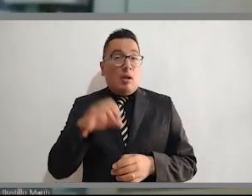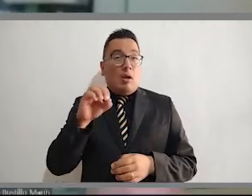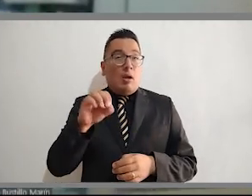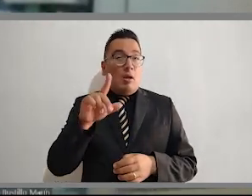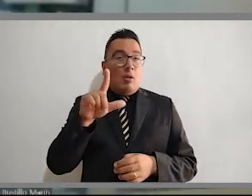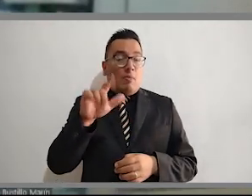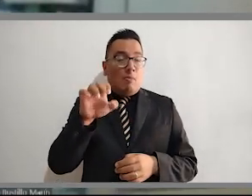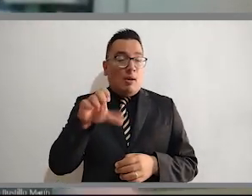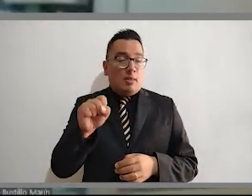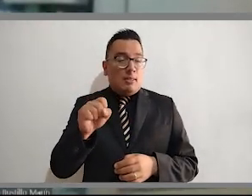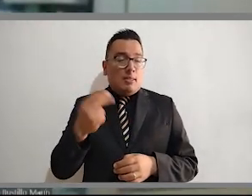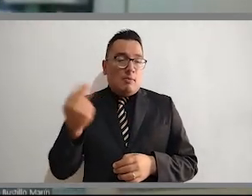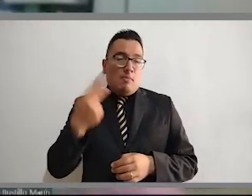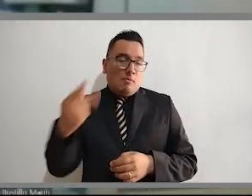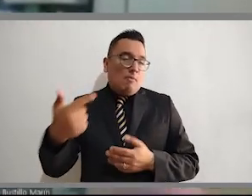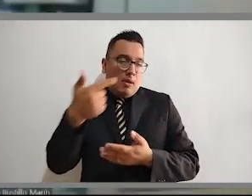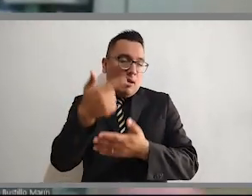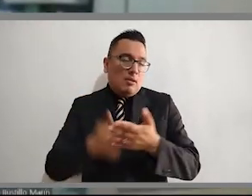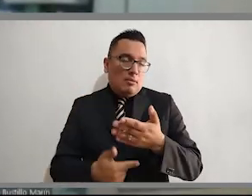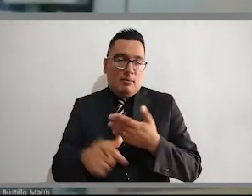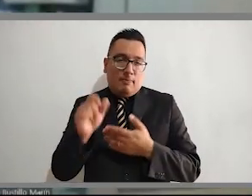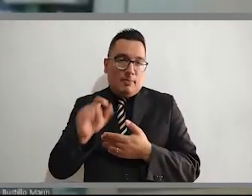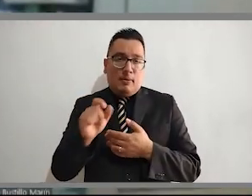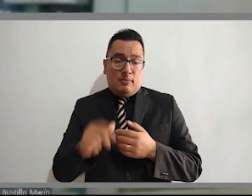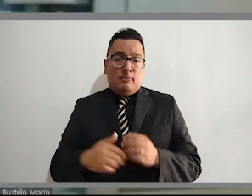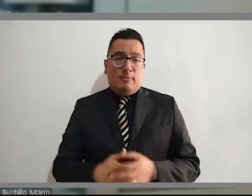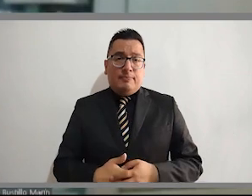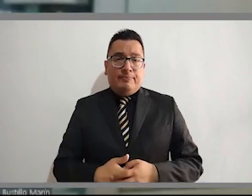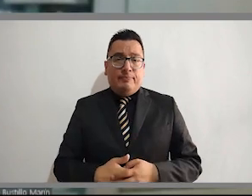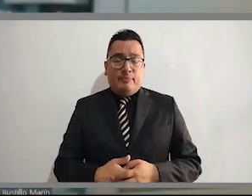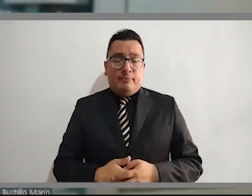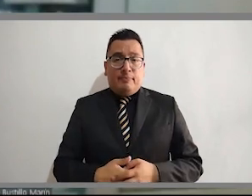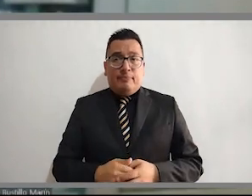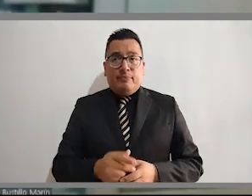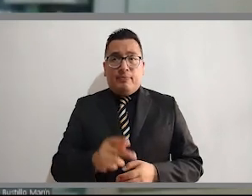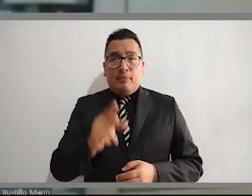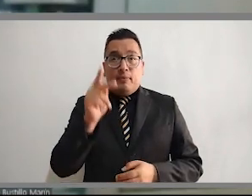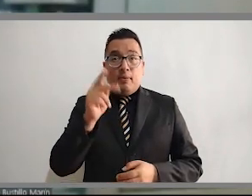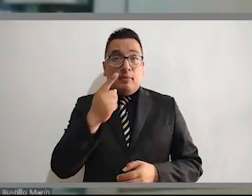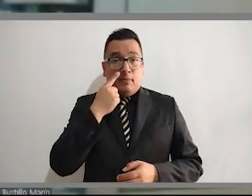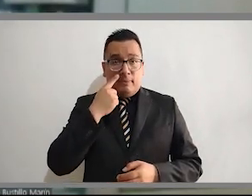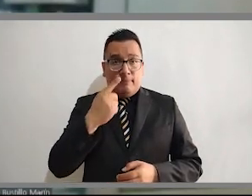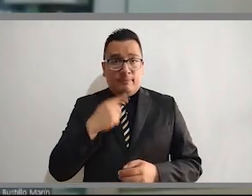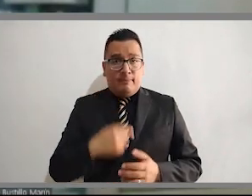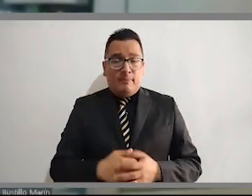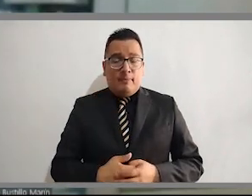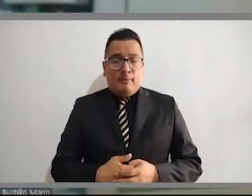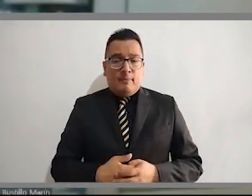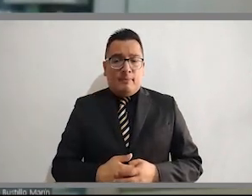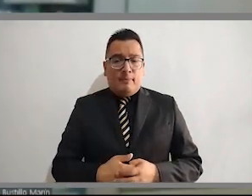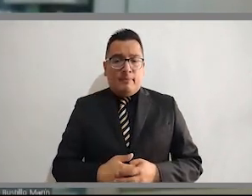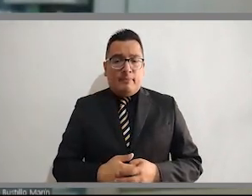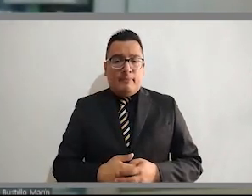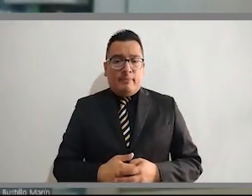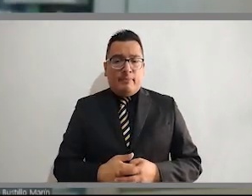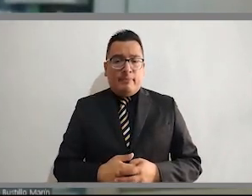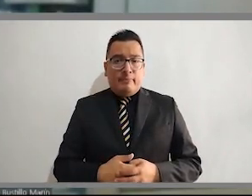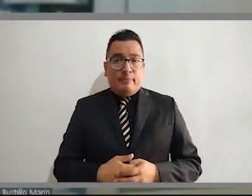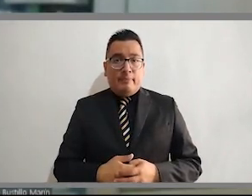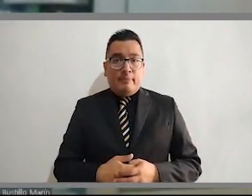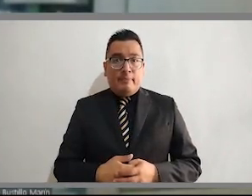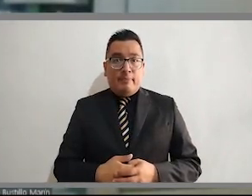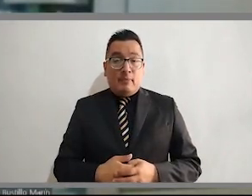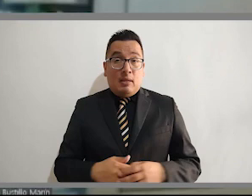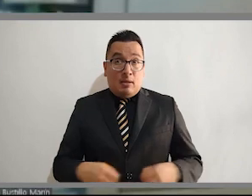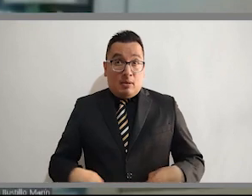su lista de infractores de violencia política de género. Pero ahí en esa misma sentencia se dijo,